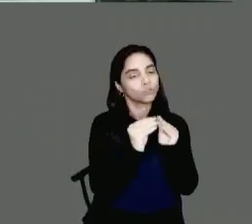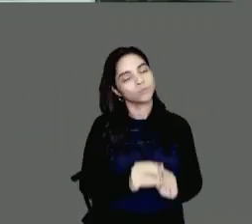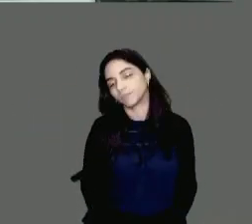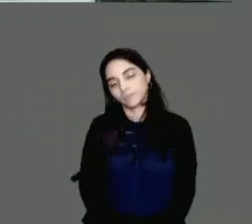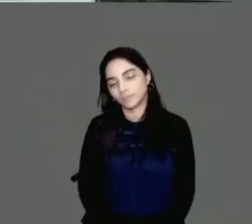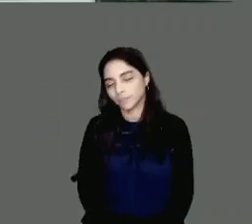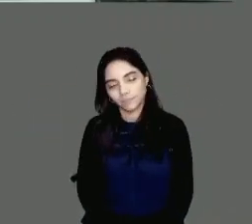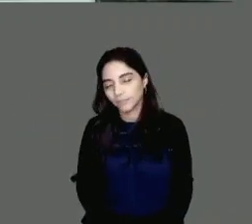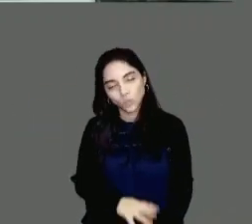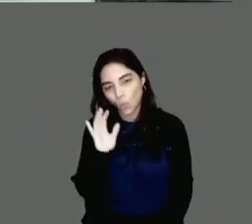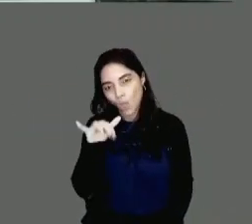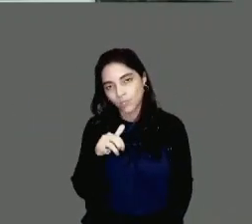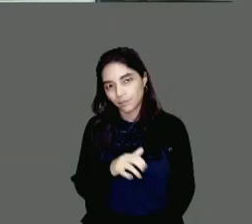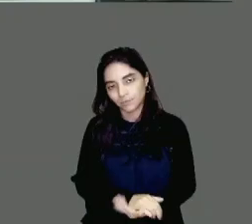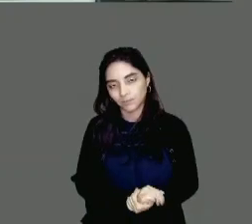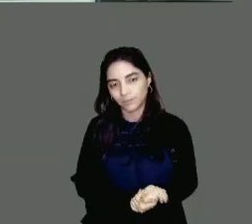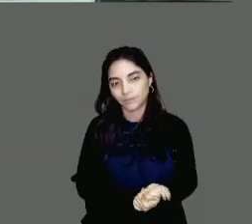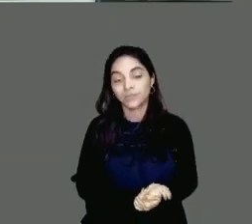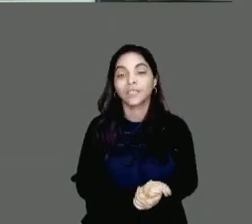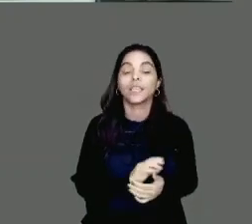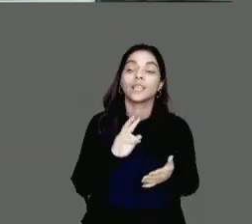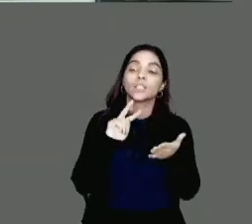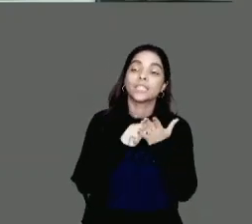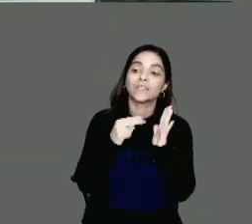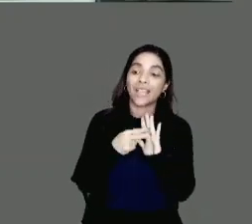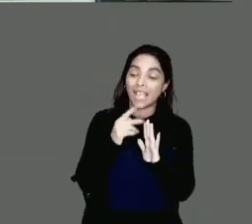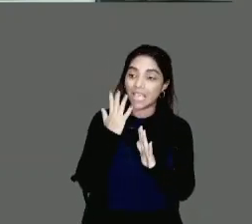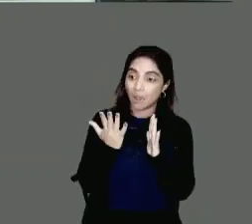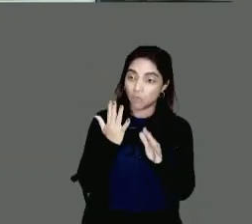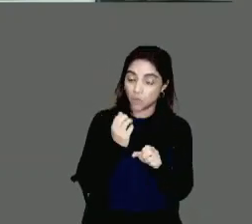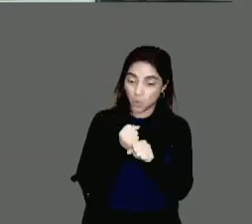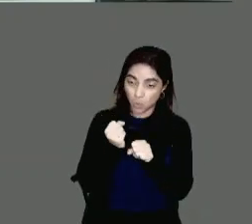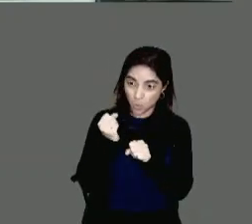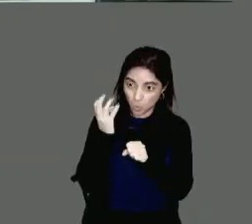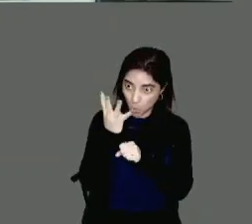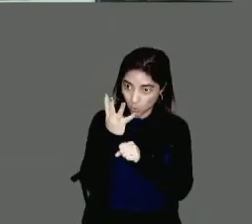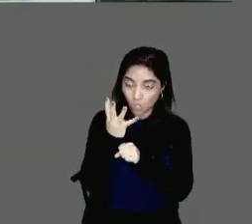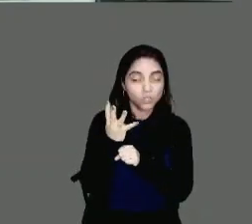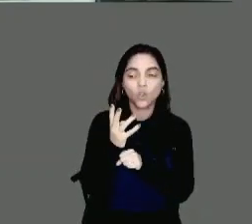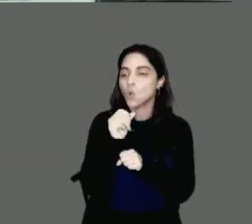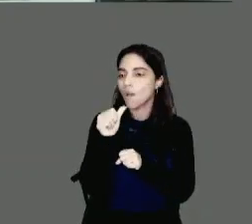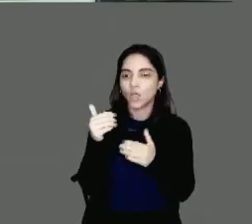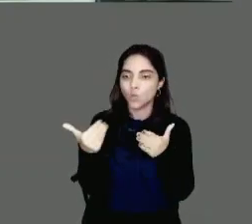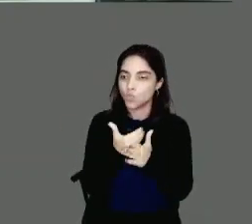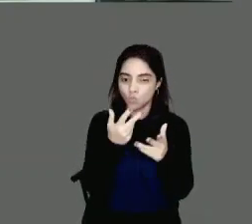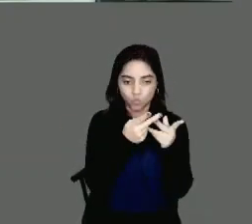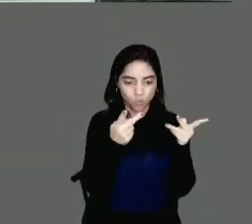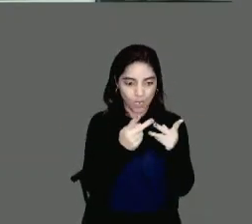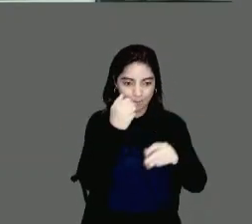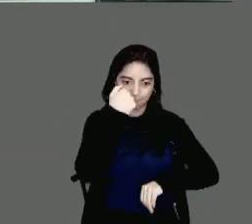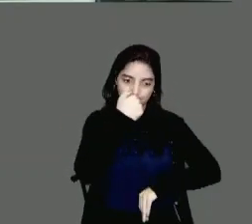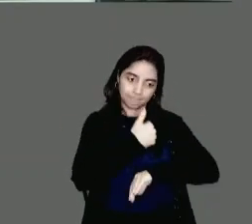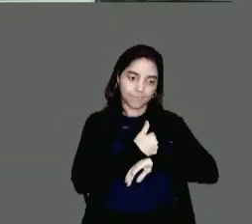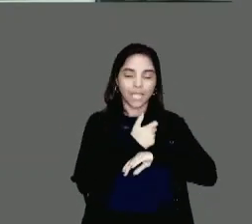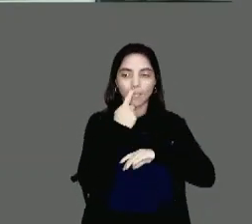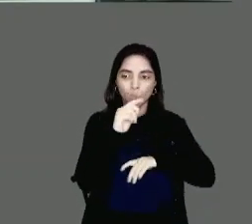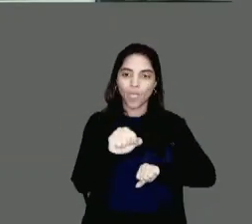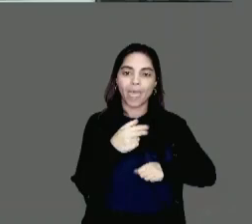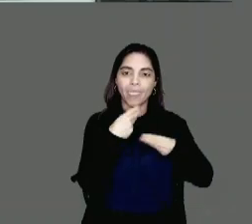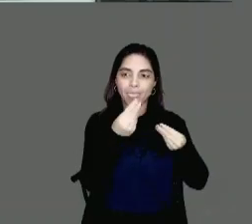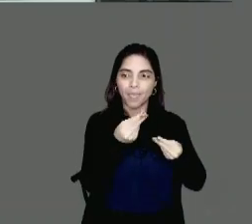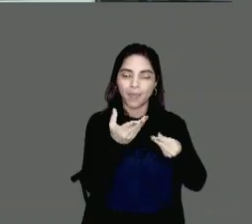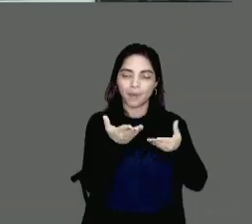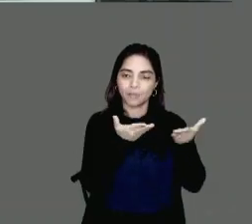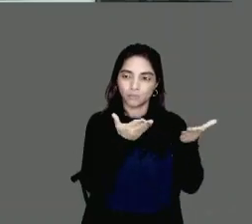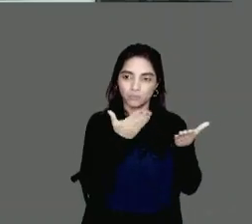decir que que en 4 años no va a haber una planta nueva Eh bueno